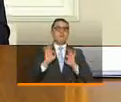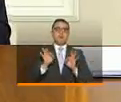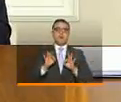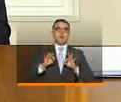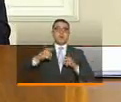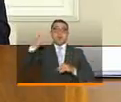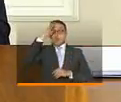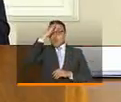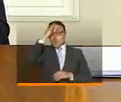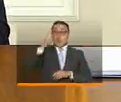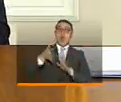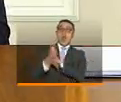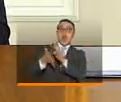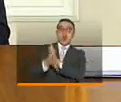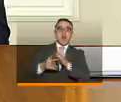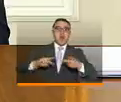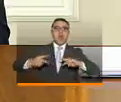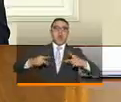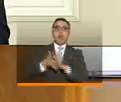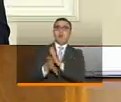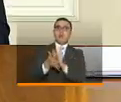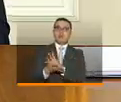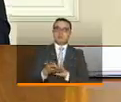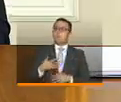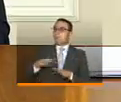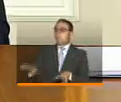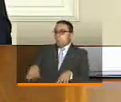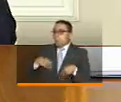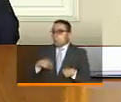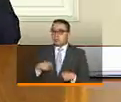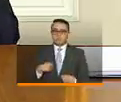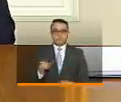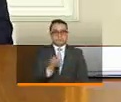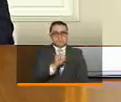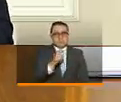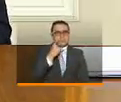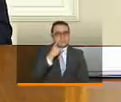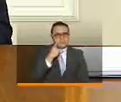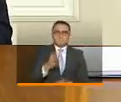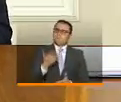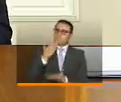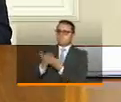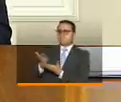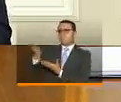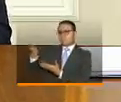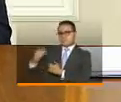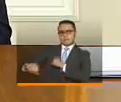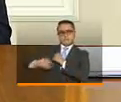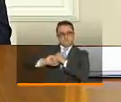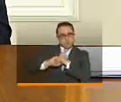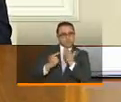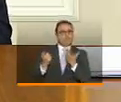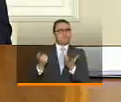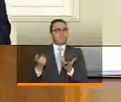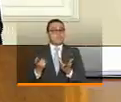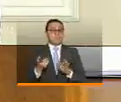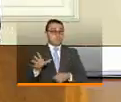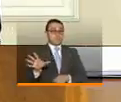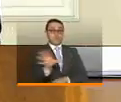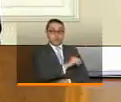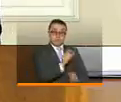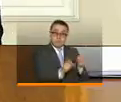tendenciosos. Así que le agradezco infinitamente también ese gran apoyo y, por supuesto, todo el sector de la medicina en nuestro país vinculado a este